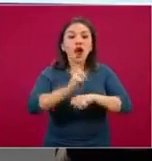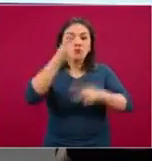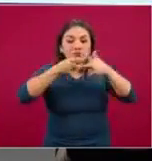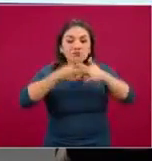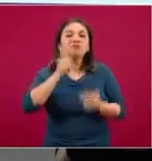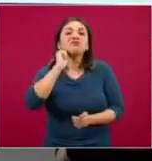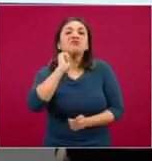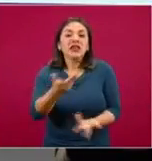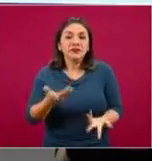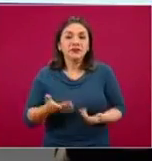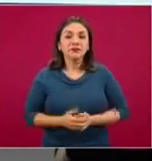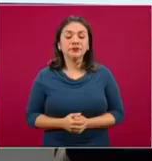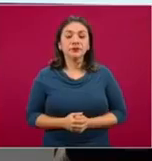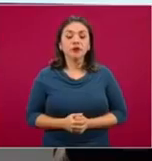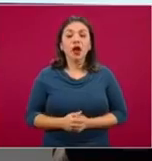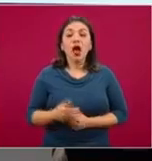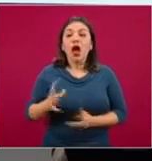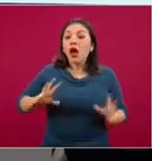esta noche.